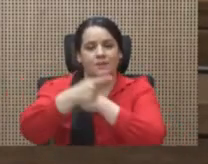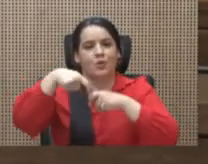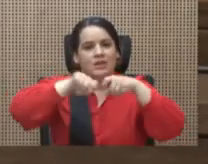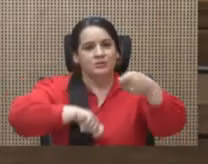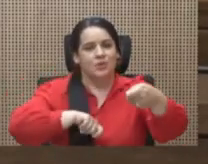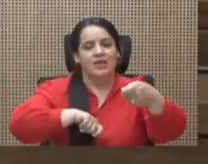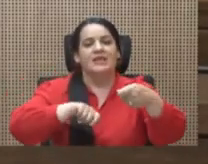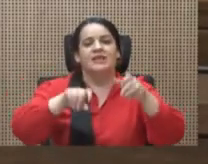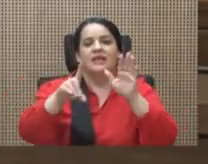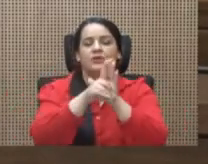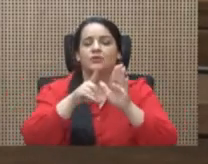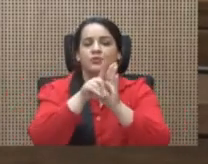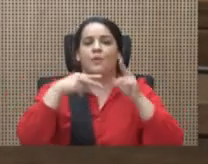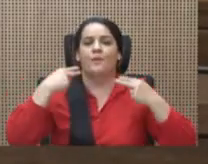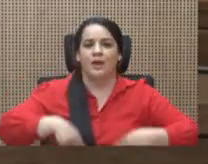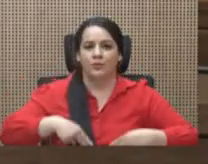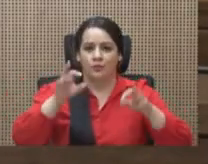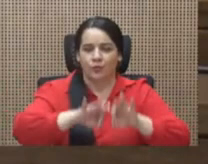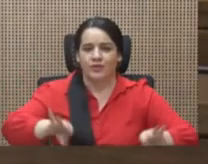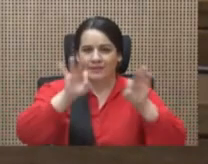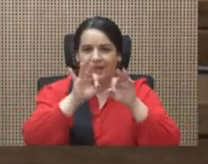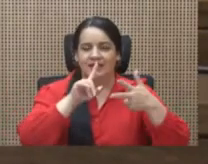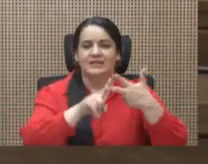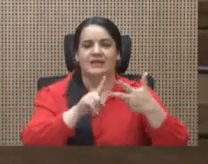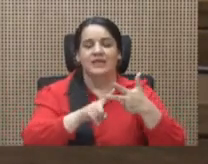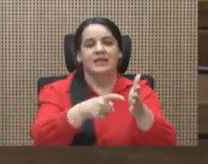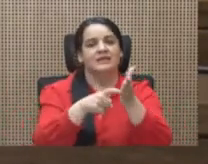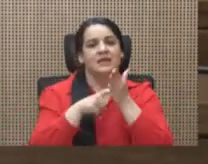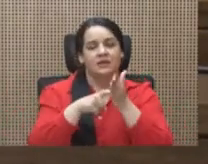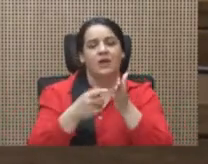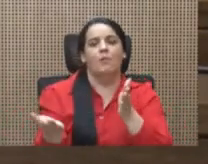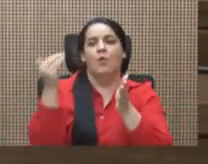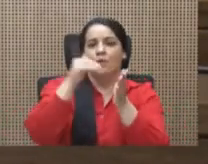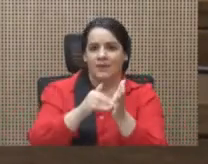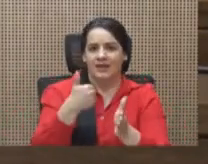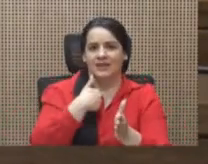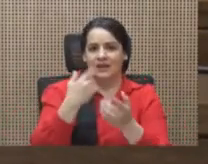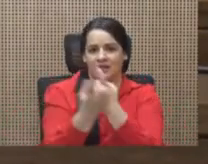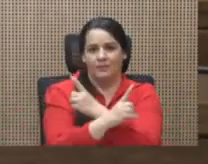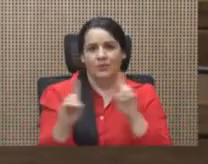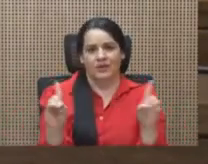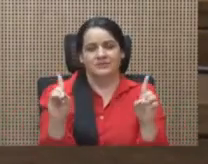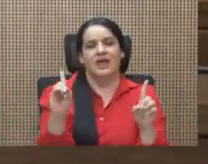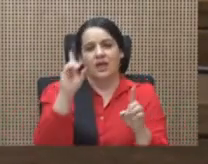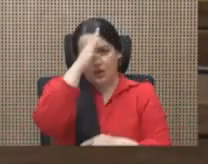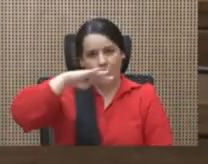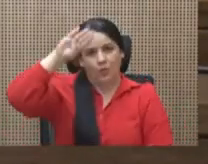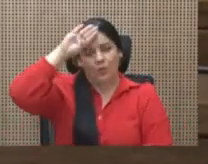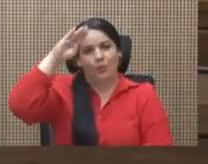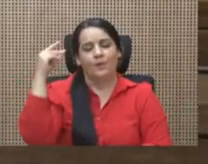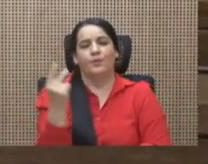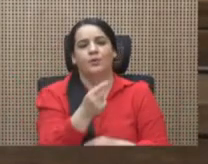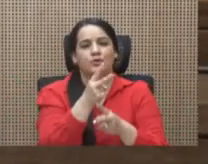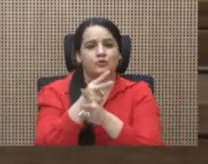los derechos humanos fundamentales. Tres, exigir el retorno inmediato a la democracia en Cuba y la pronta celebración de elecciones libres bajo